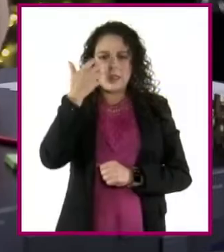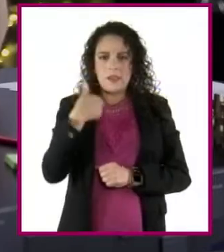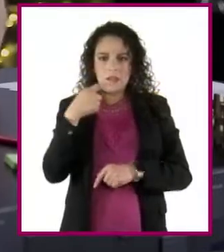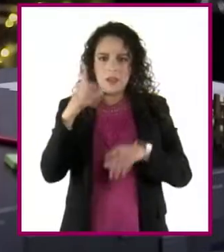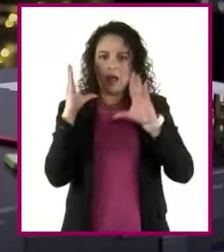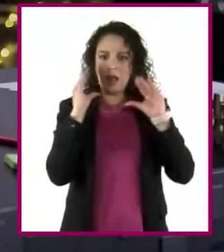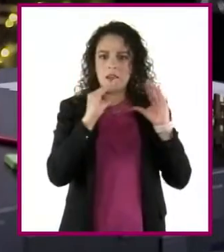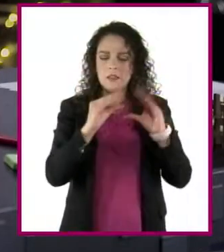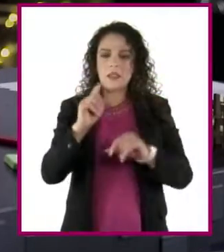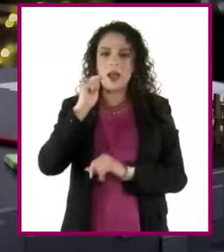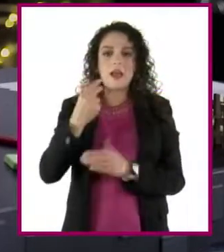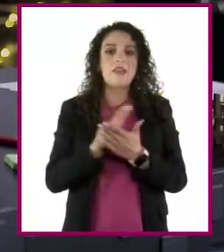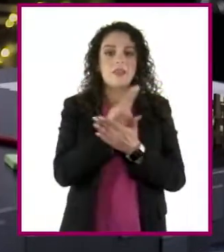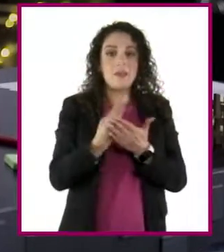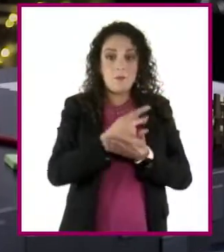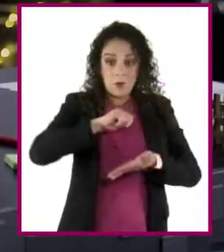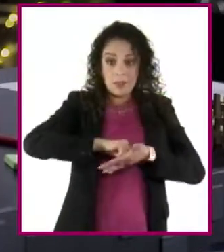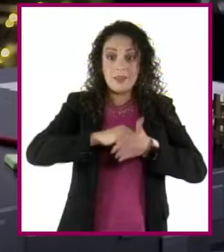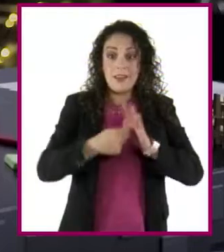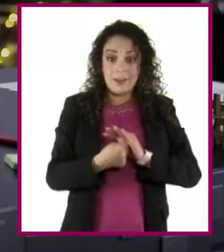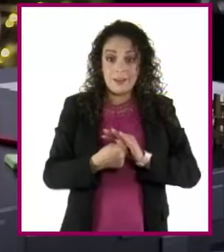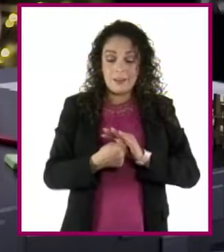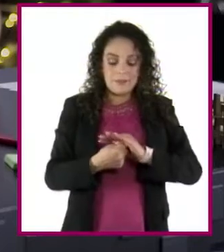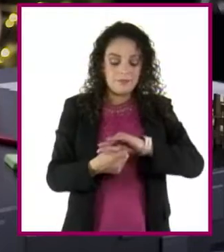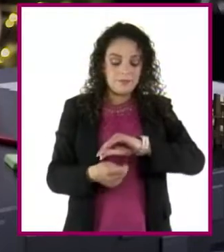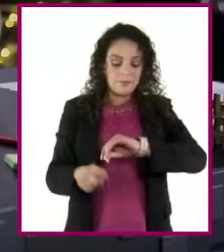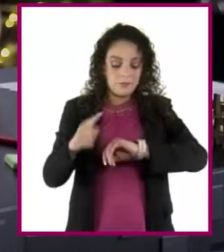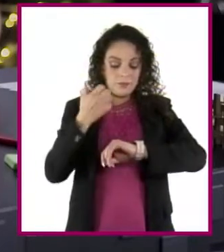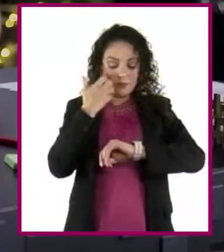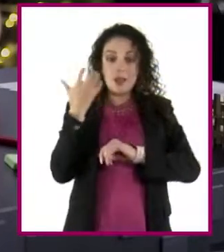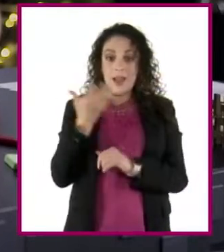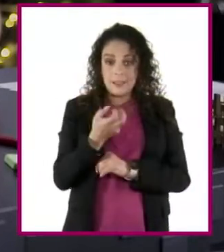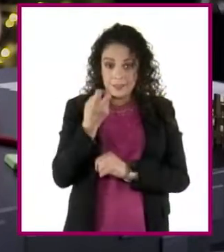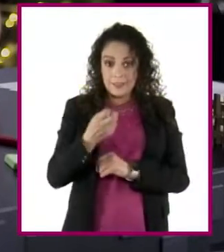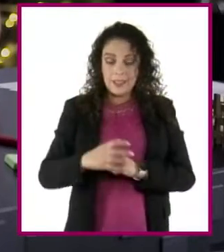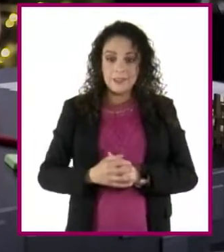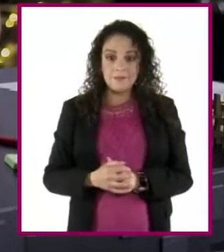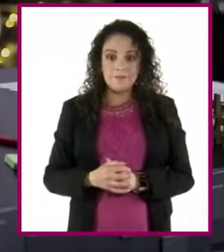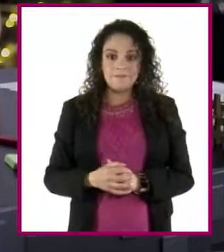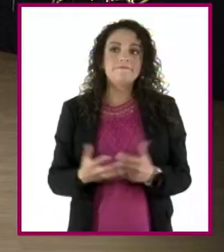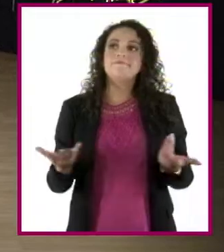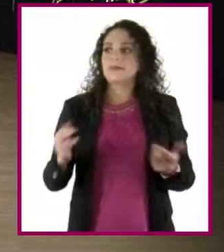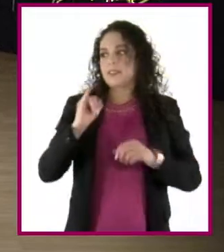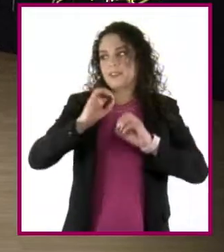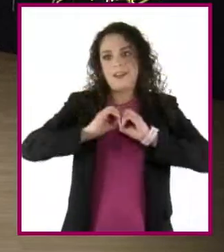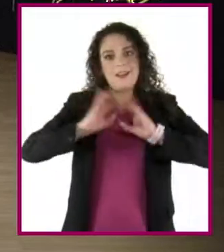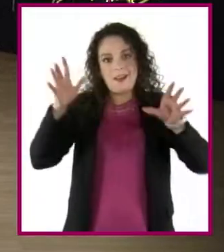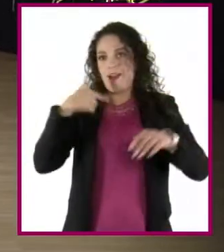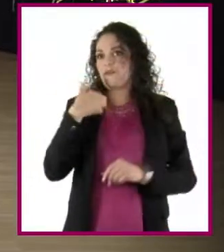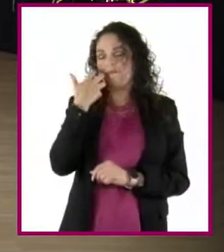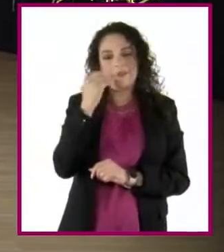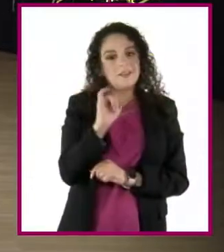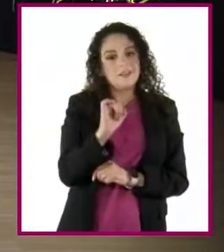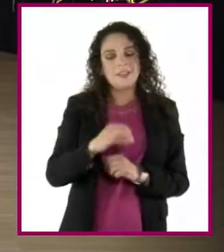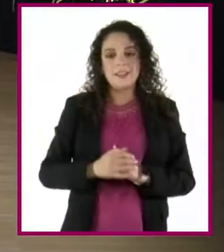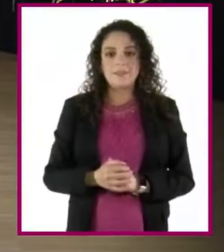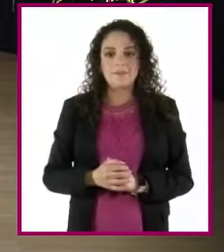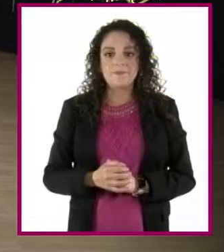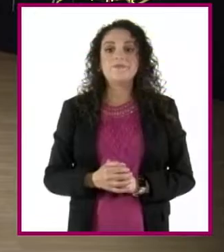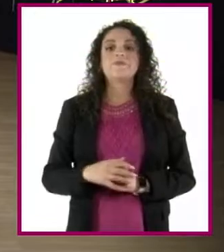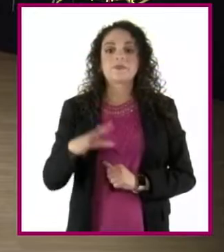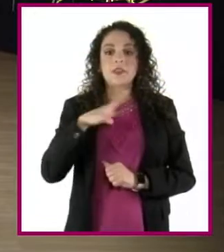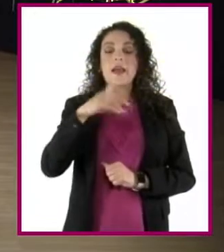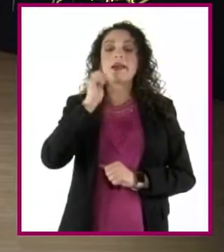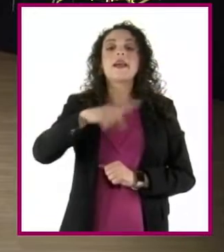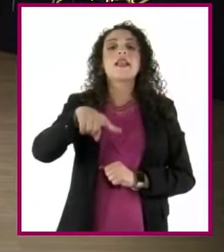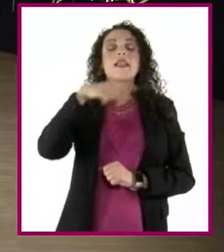técnico? Sí. ¿Harías eso por nosotros? ¡Ay, sí! ¡Claro que queremos! Tenemos